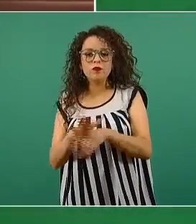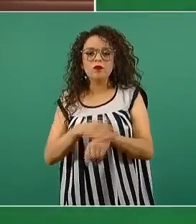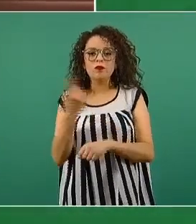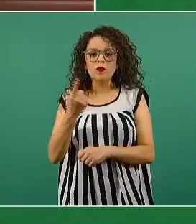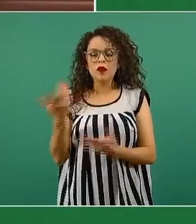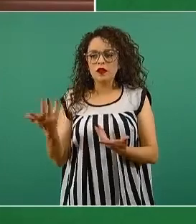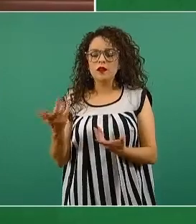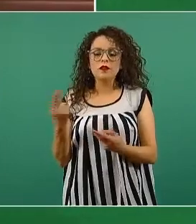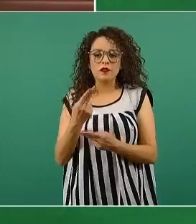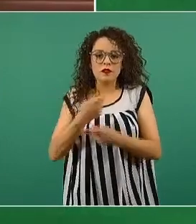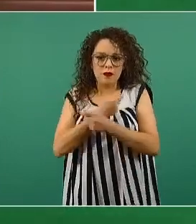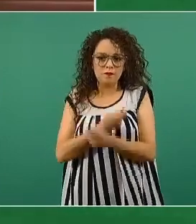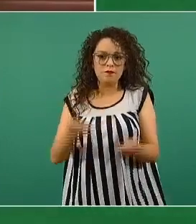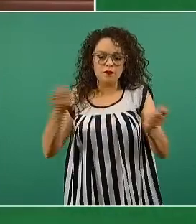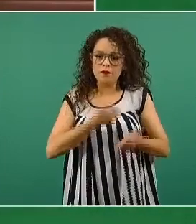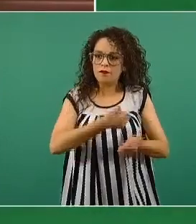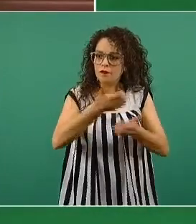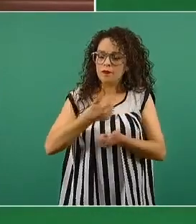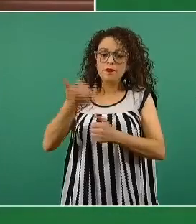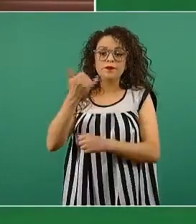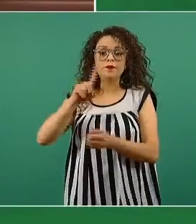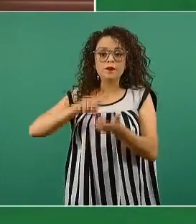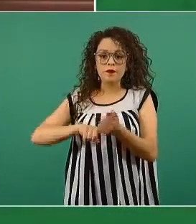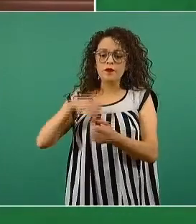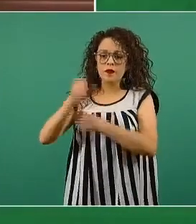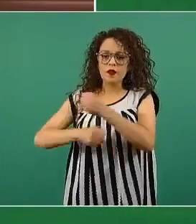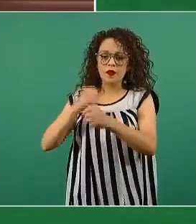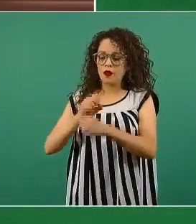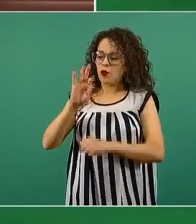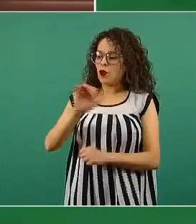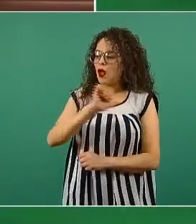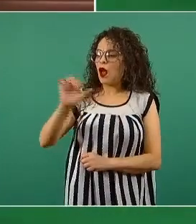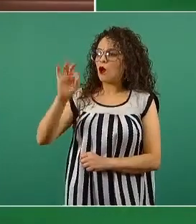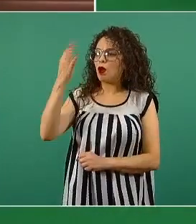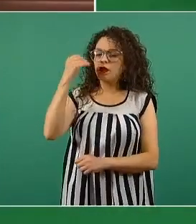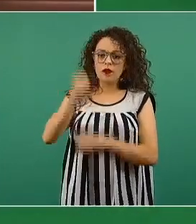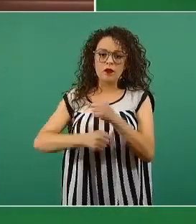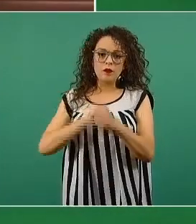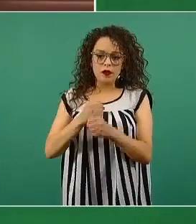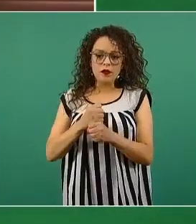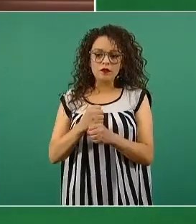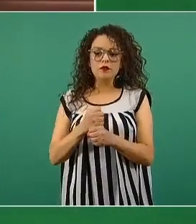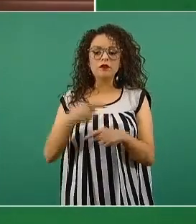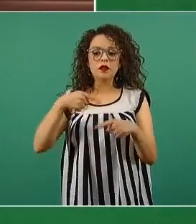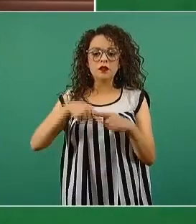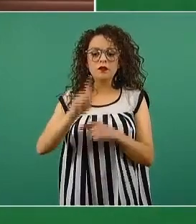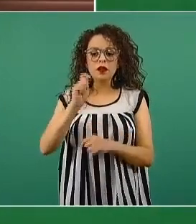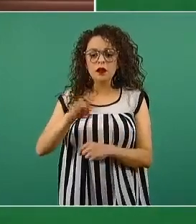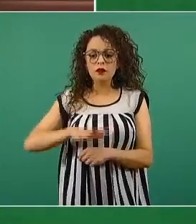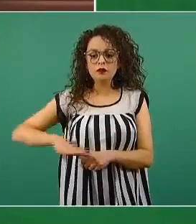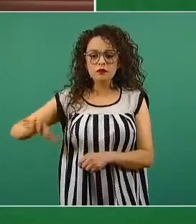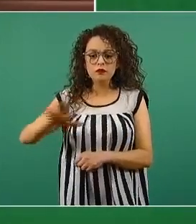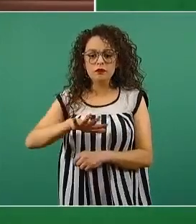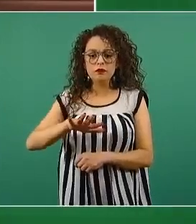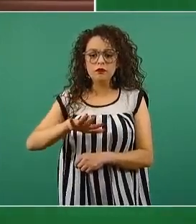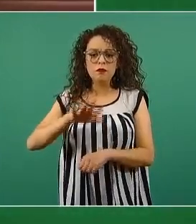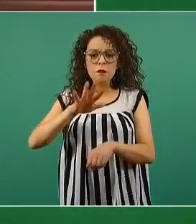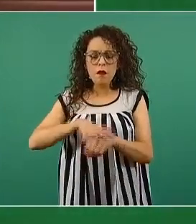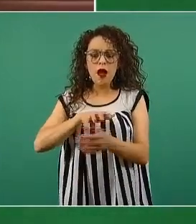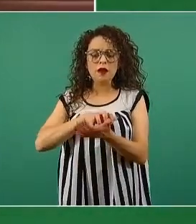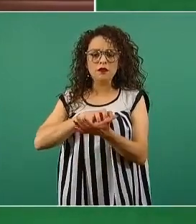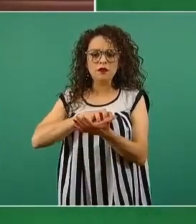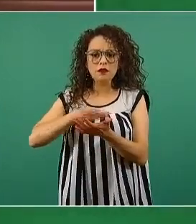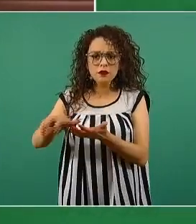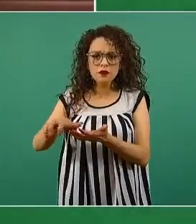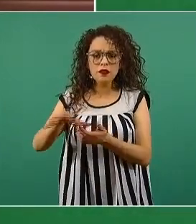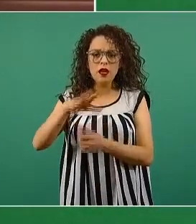y también las diferencias en esta edad de 40 a 49 años, donde en principio es una población que está mayormente